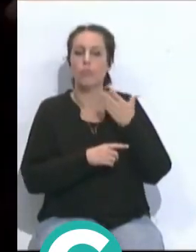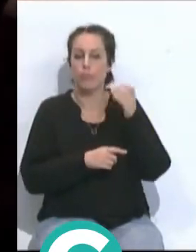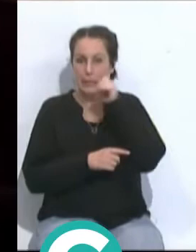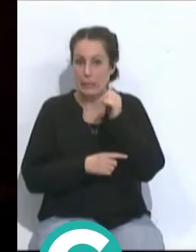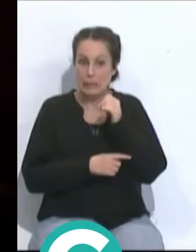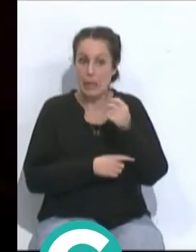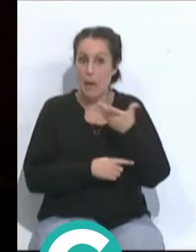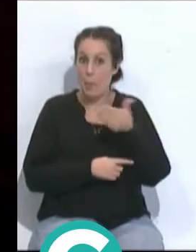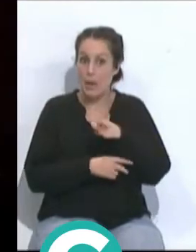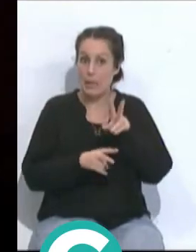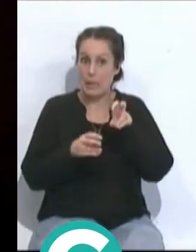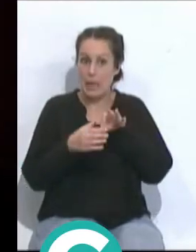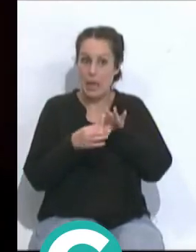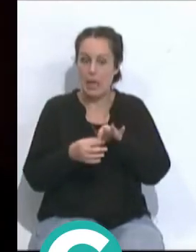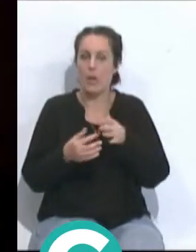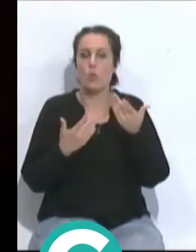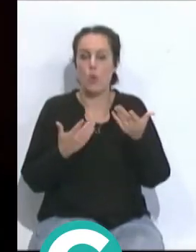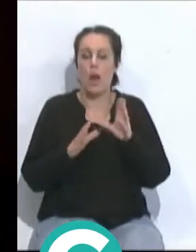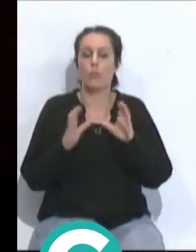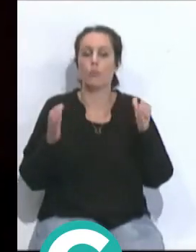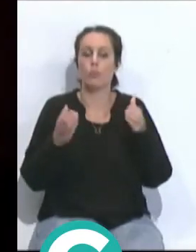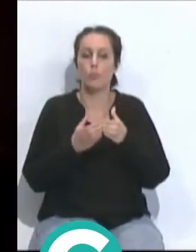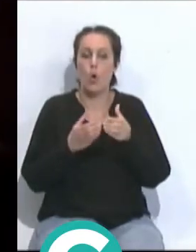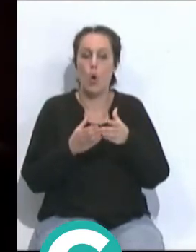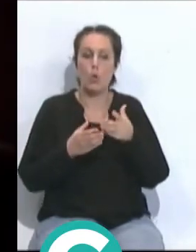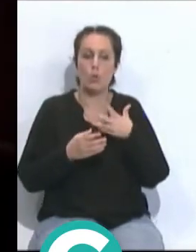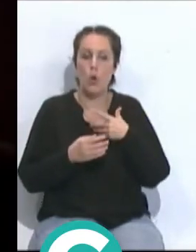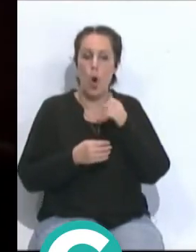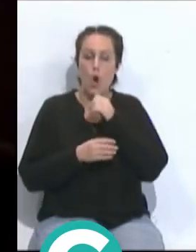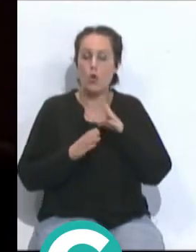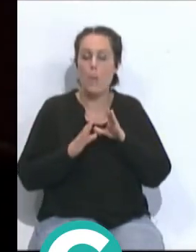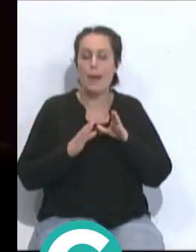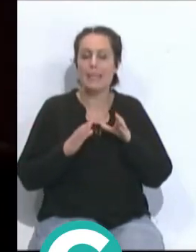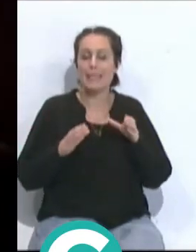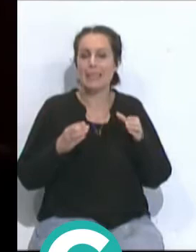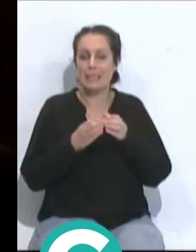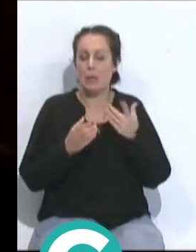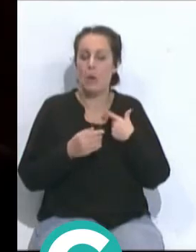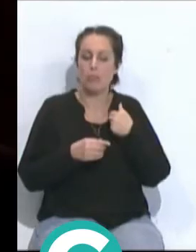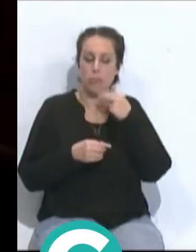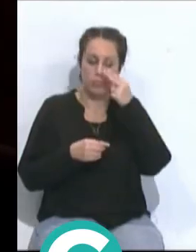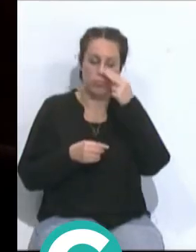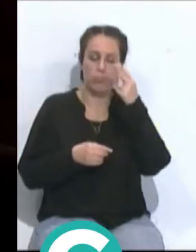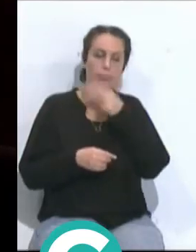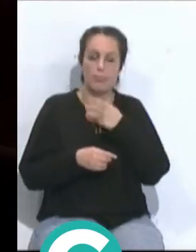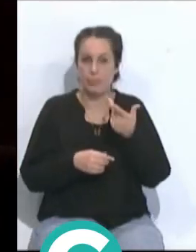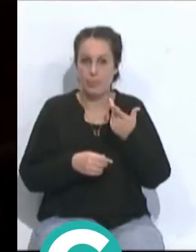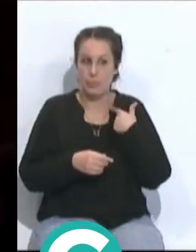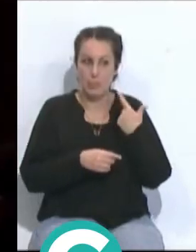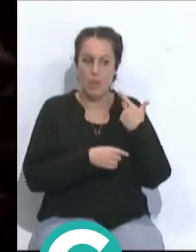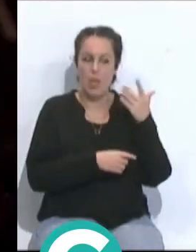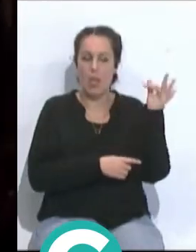Carlos, el de los comparsistas, sí. Slam de artistas, y al final enseñaba los dos textos, tanto el poema